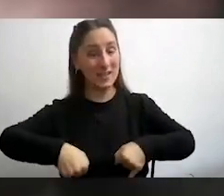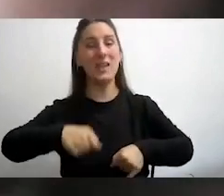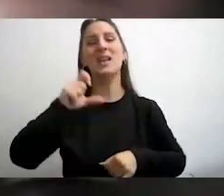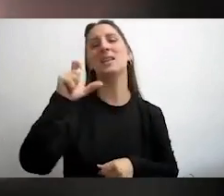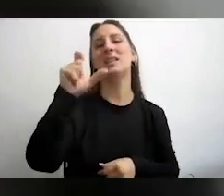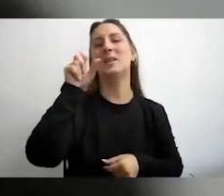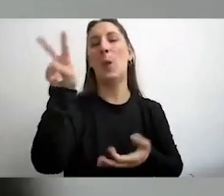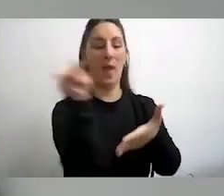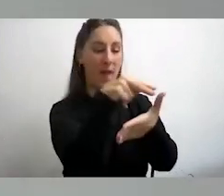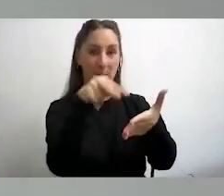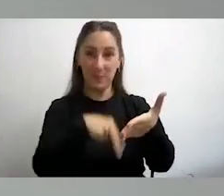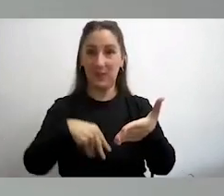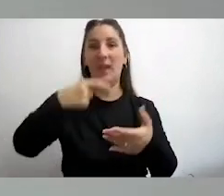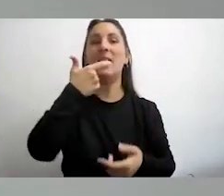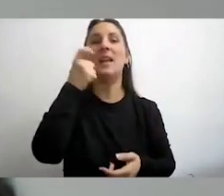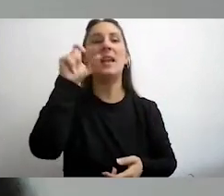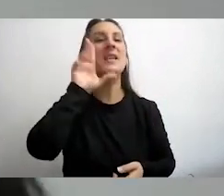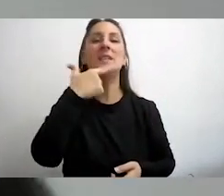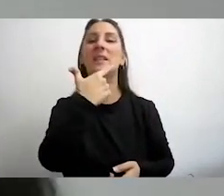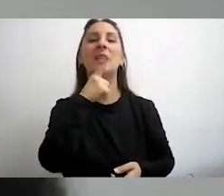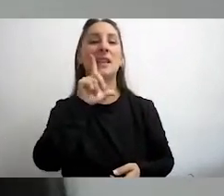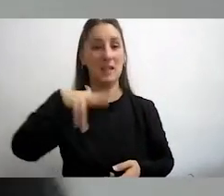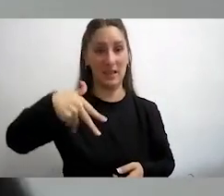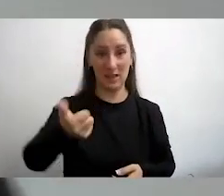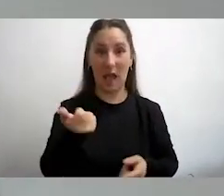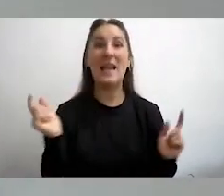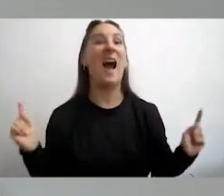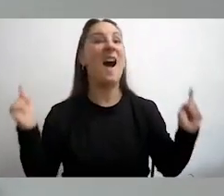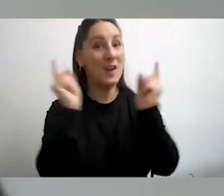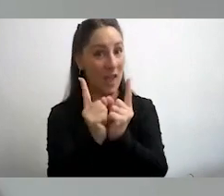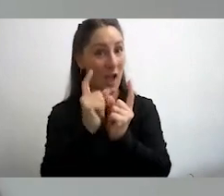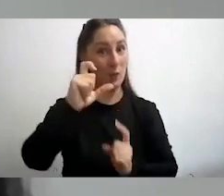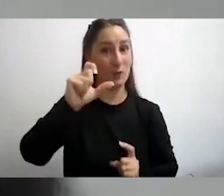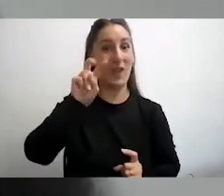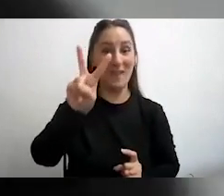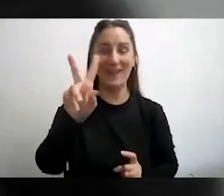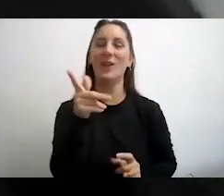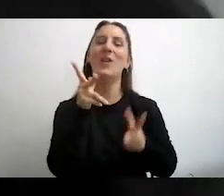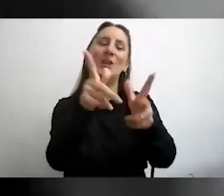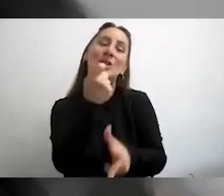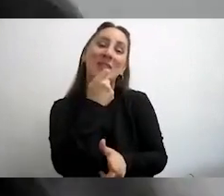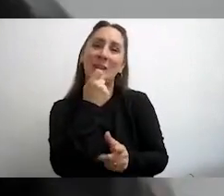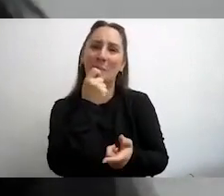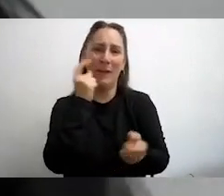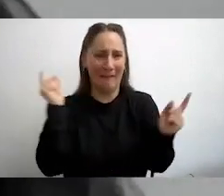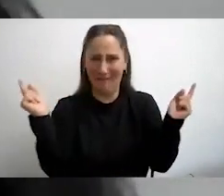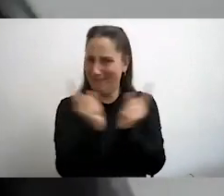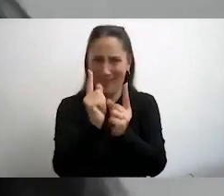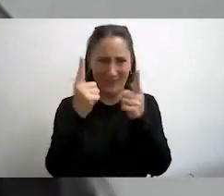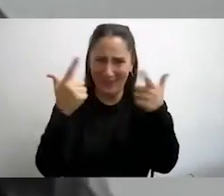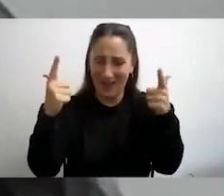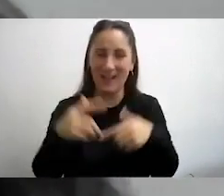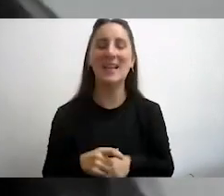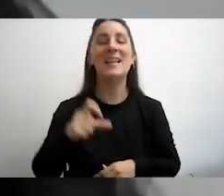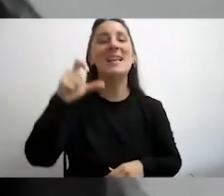del currículum de Cristina, y eso que es el abreviado. Yo sé que hago siempre este chiste, pero es real. Cristina